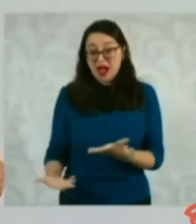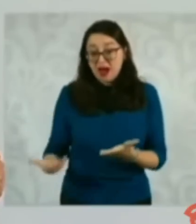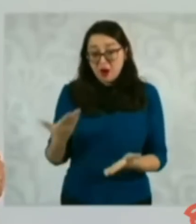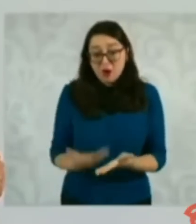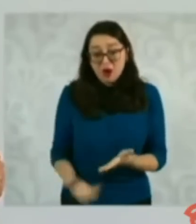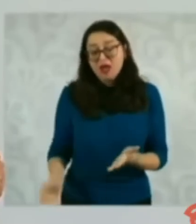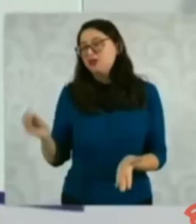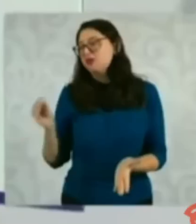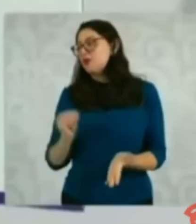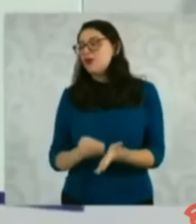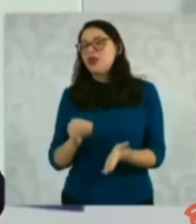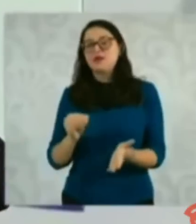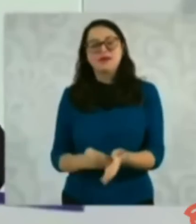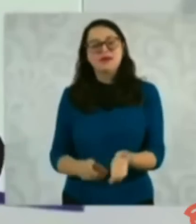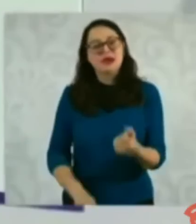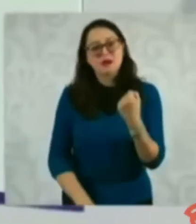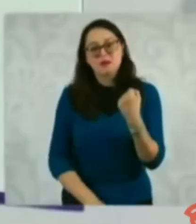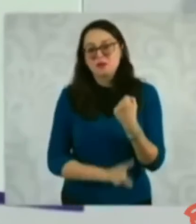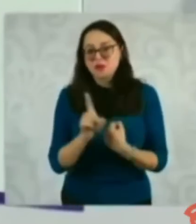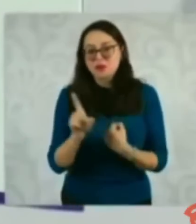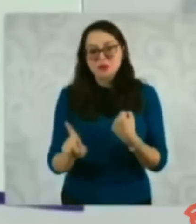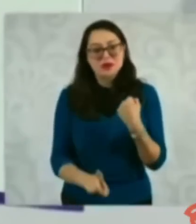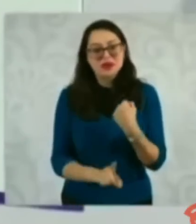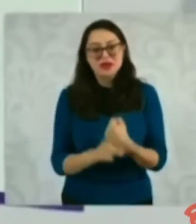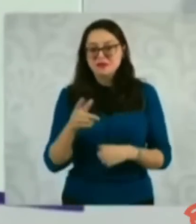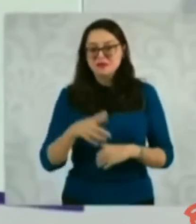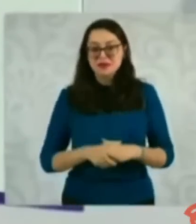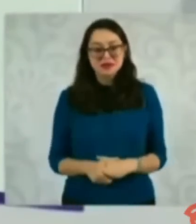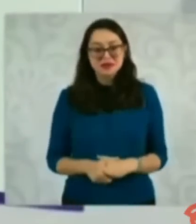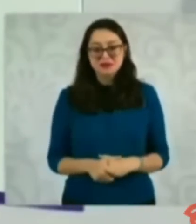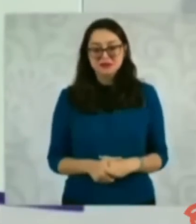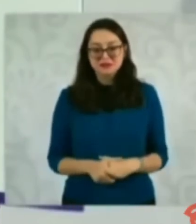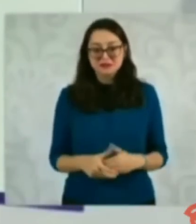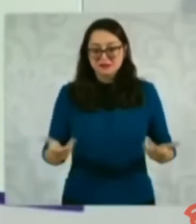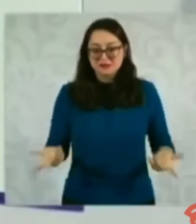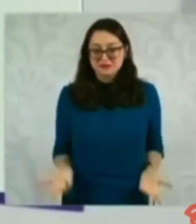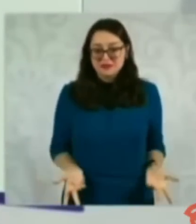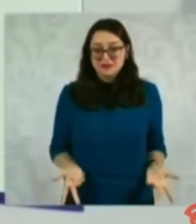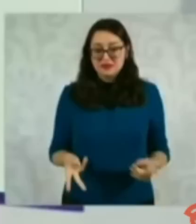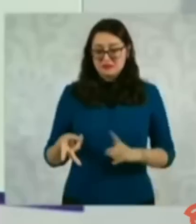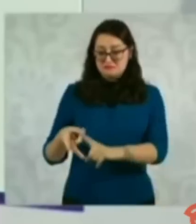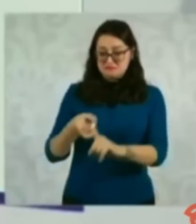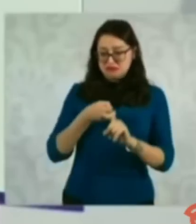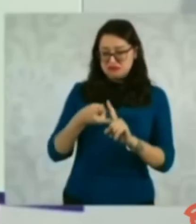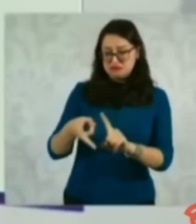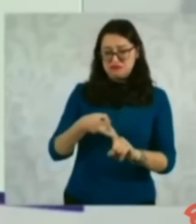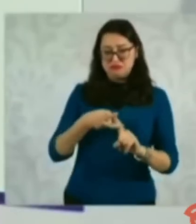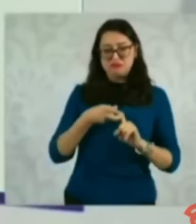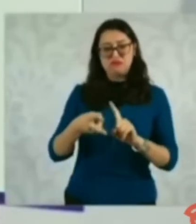que llevaron un crecimiento exponencial de los secuestros,